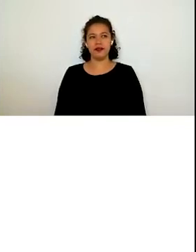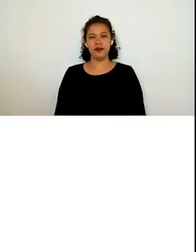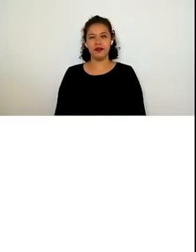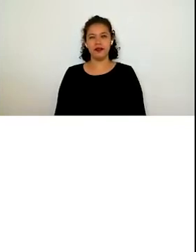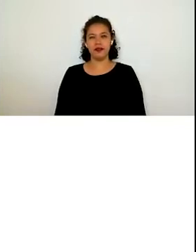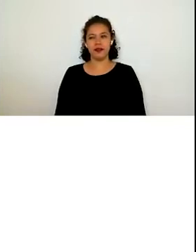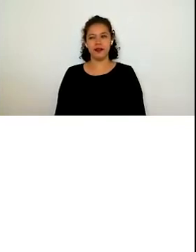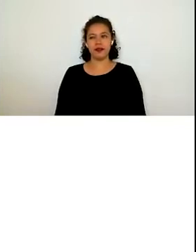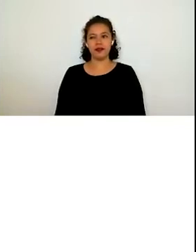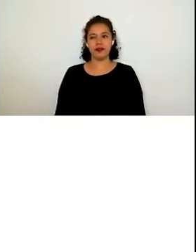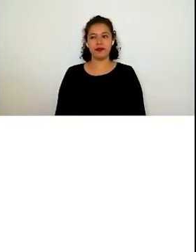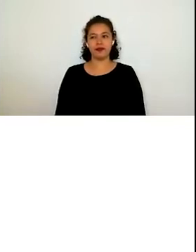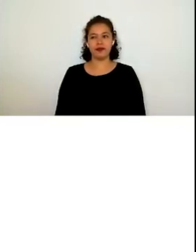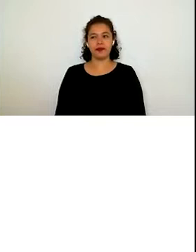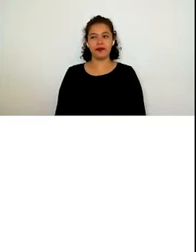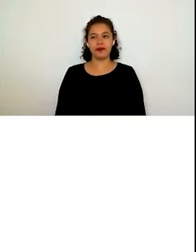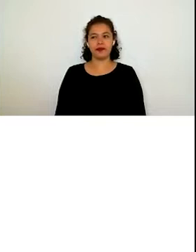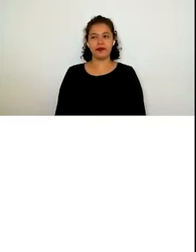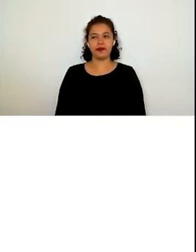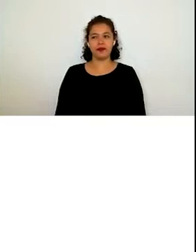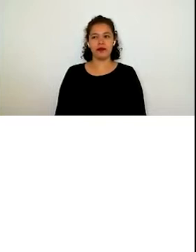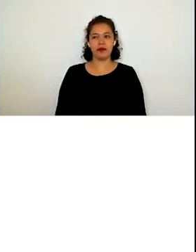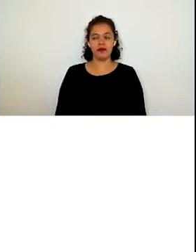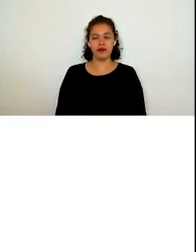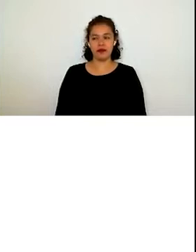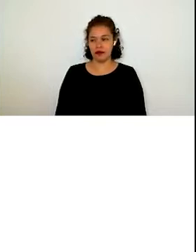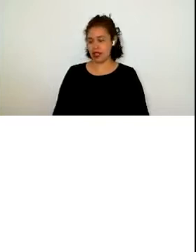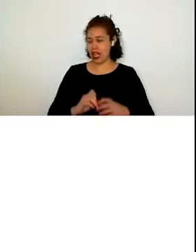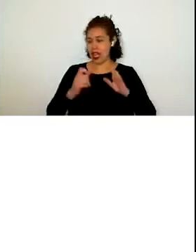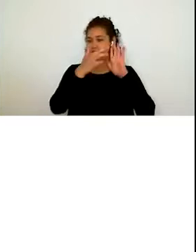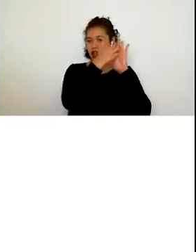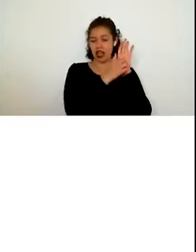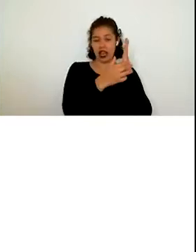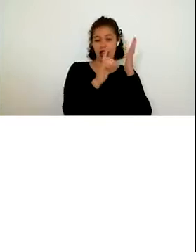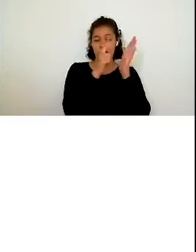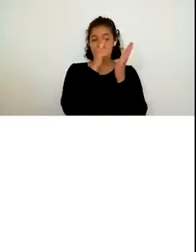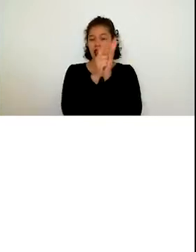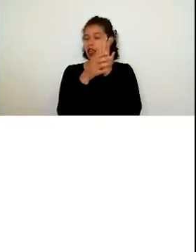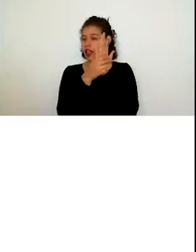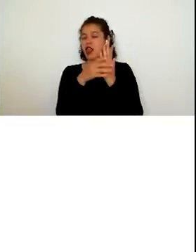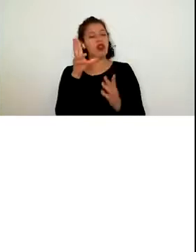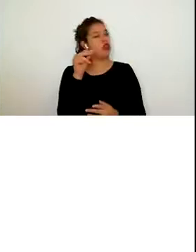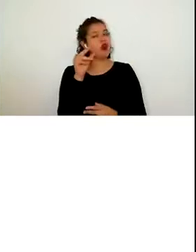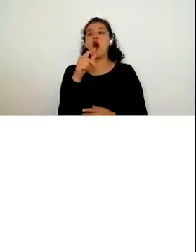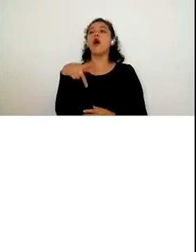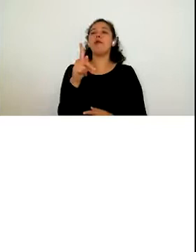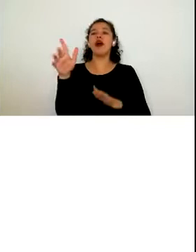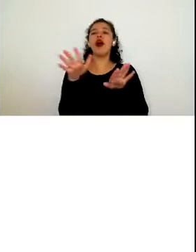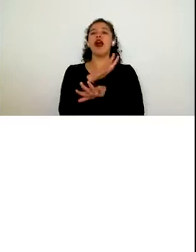un requisito que no está señalado en nuestra ley, pero sí es conforme a las reformas